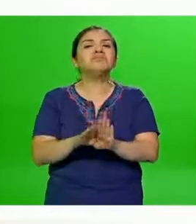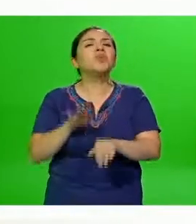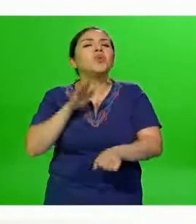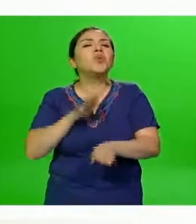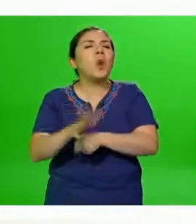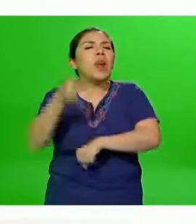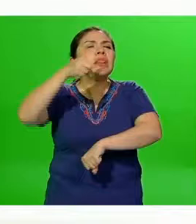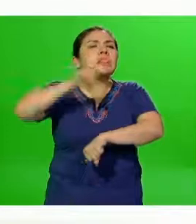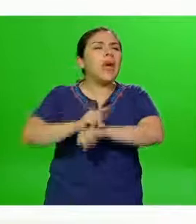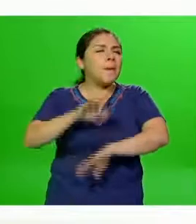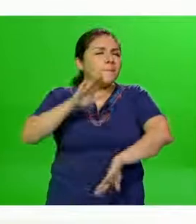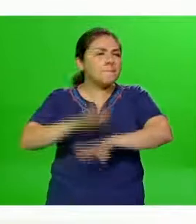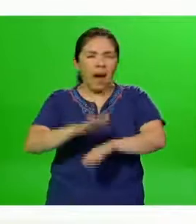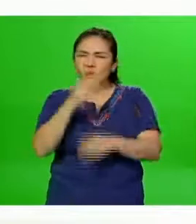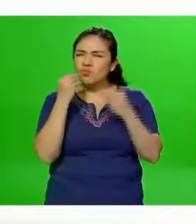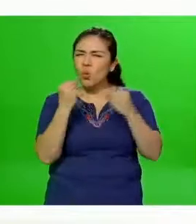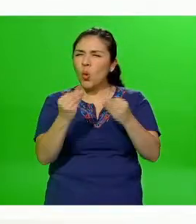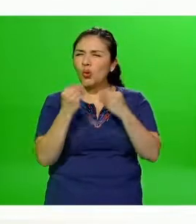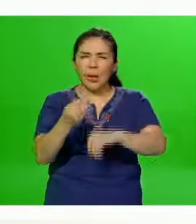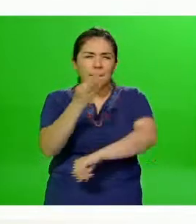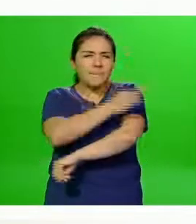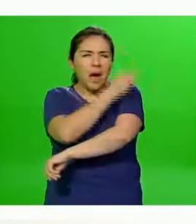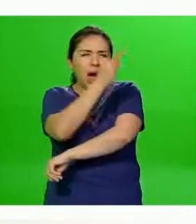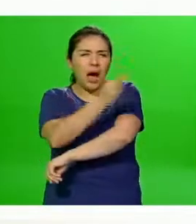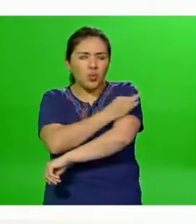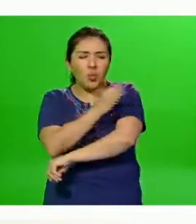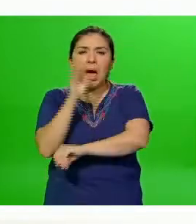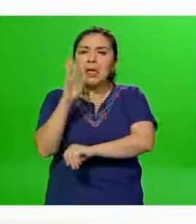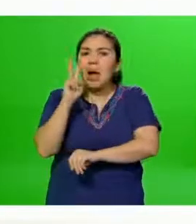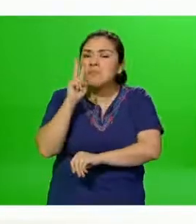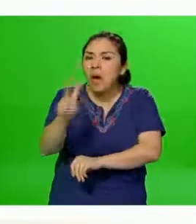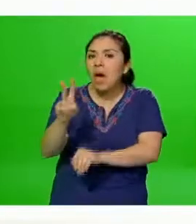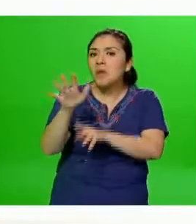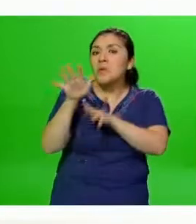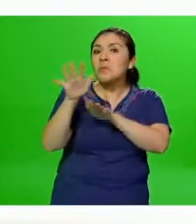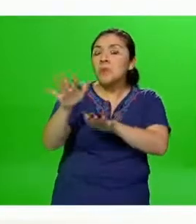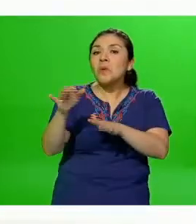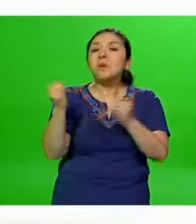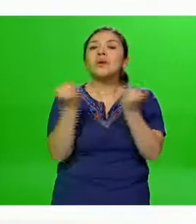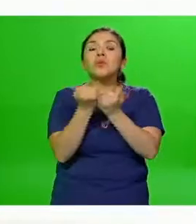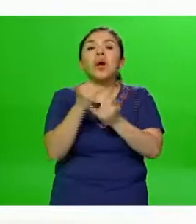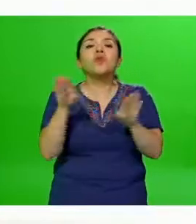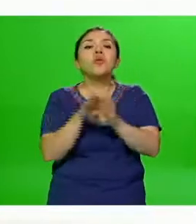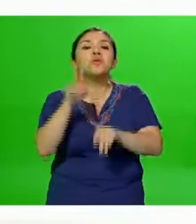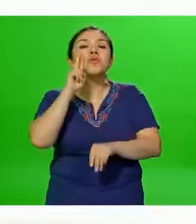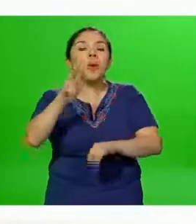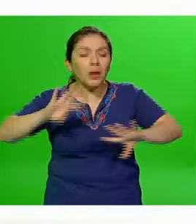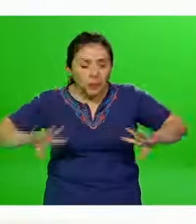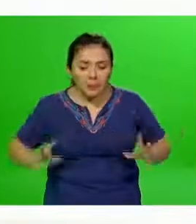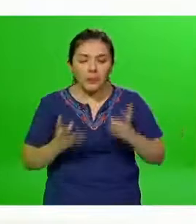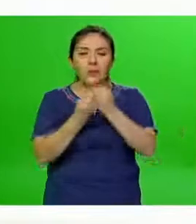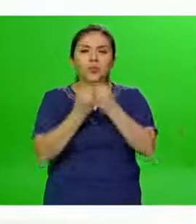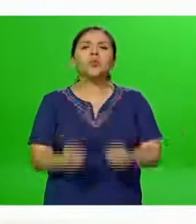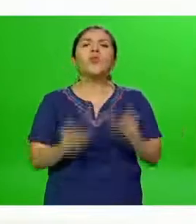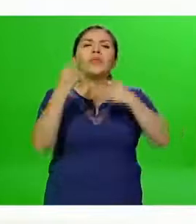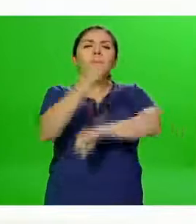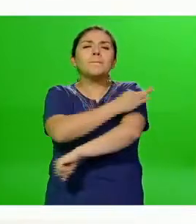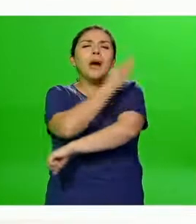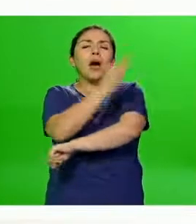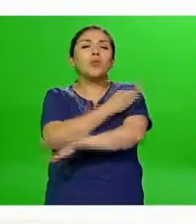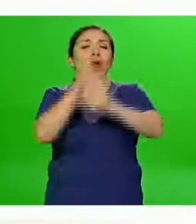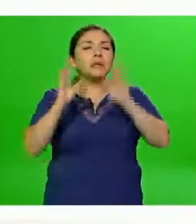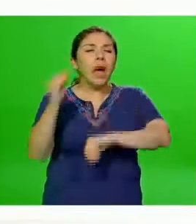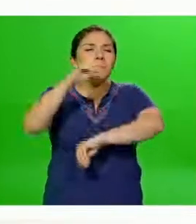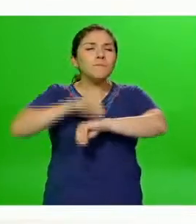vacunas se colocaron en México, sino también la semana, porque cuando entonces sumamos el total de todas las vacunas colocadas